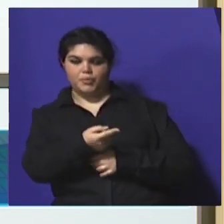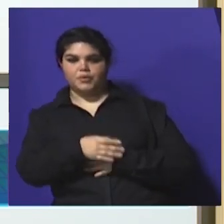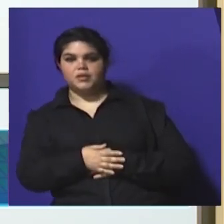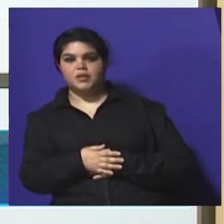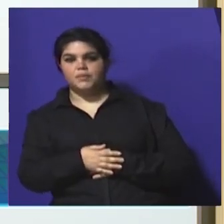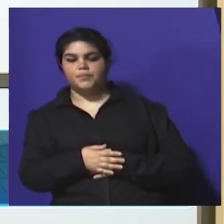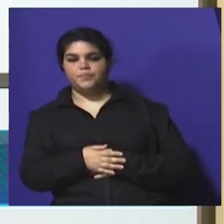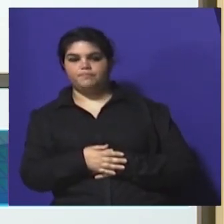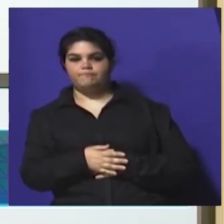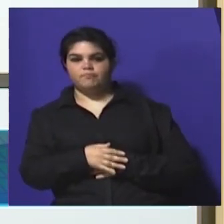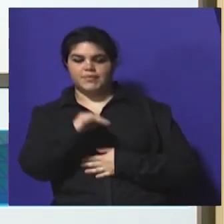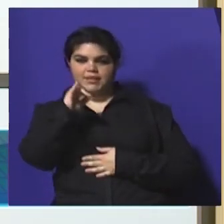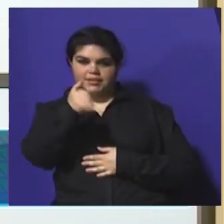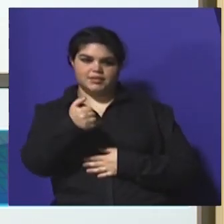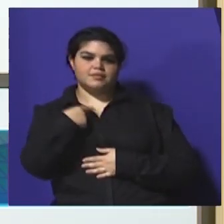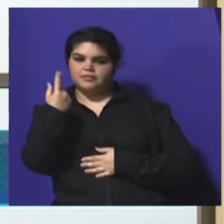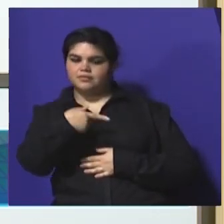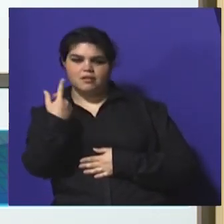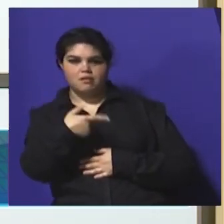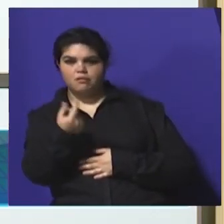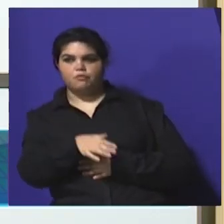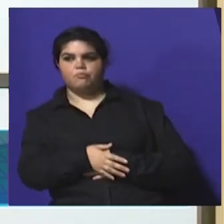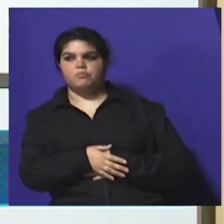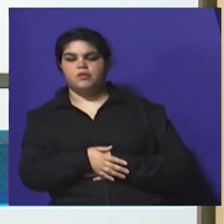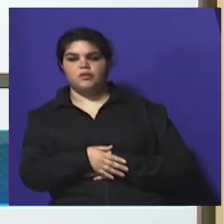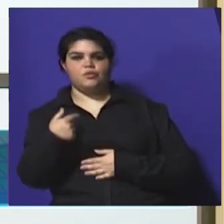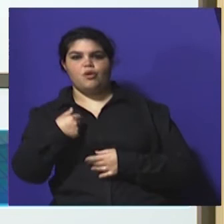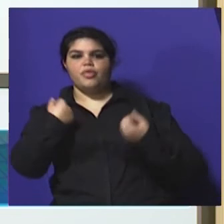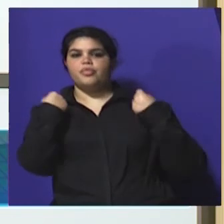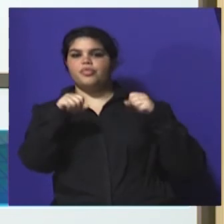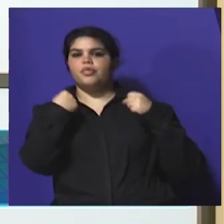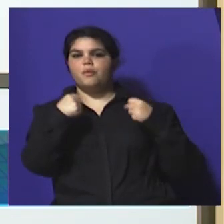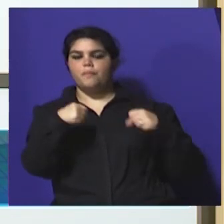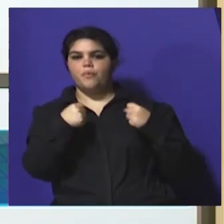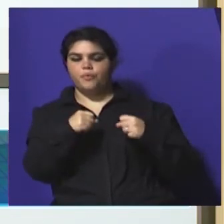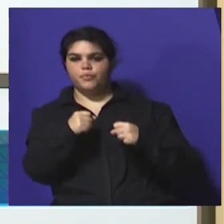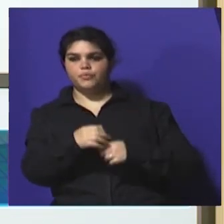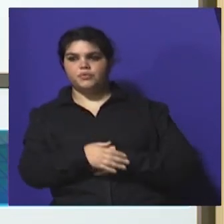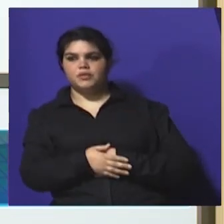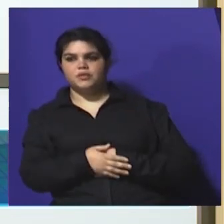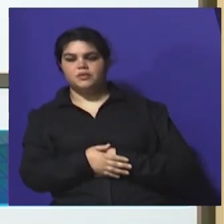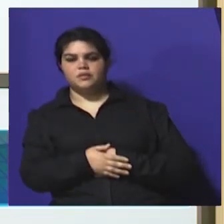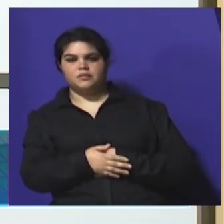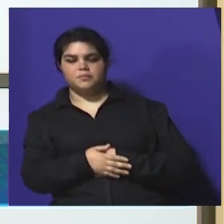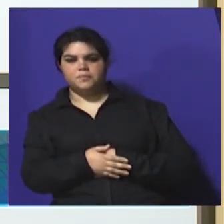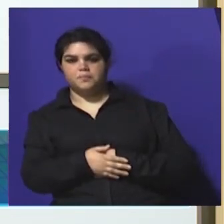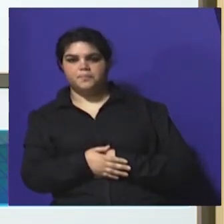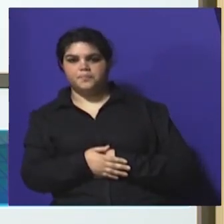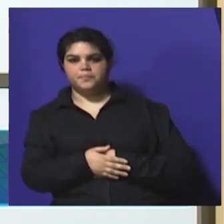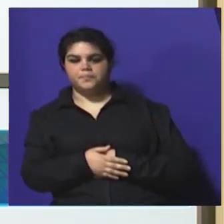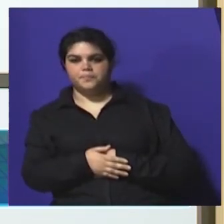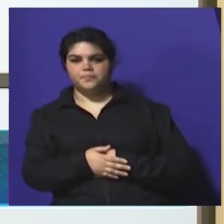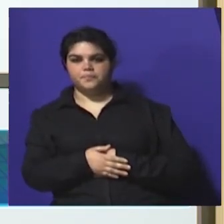llevo a la par trato de no llevar todo lo deportivo suplir las otras